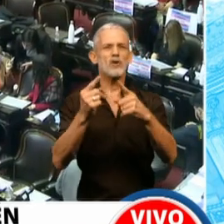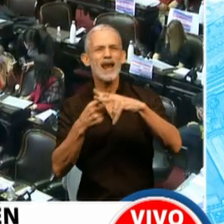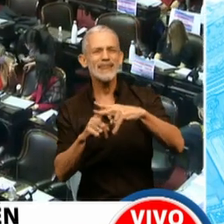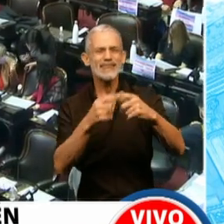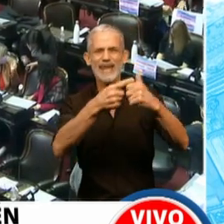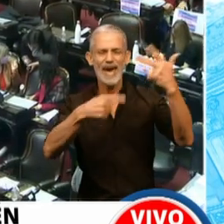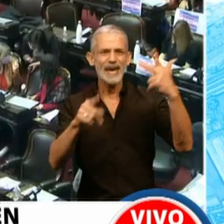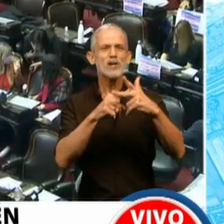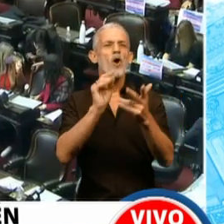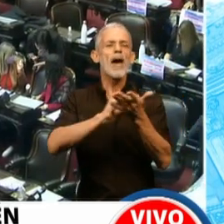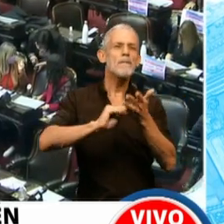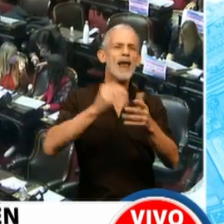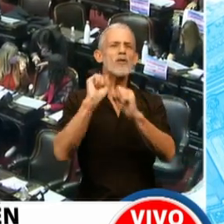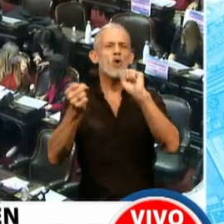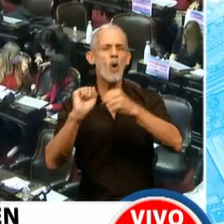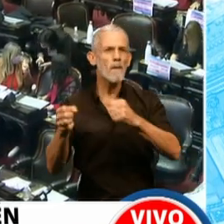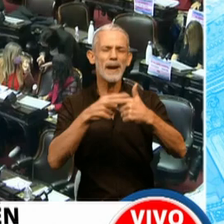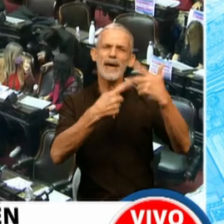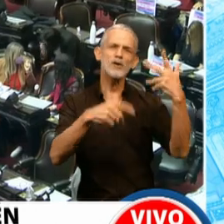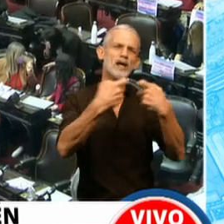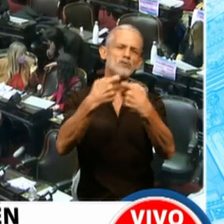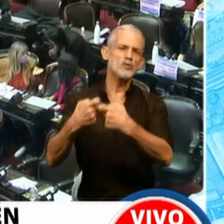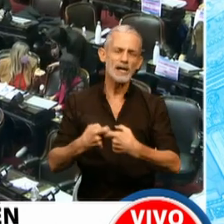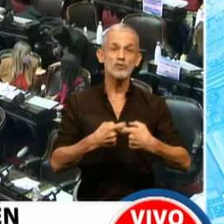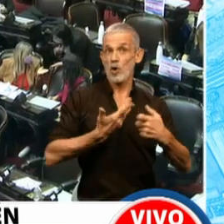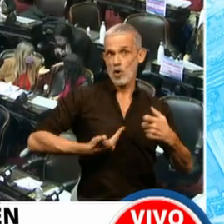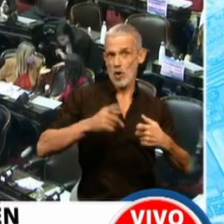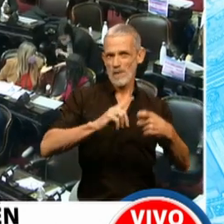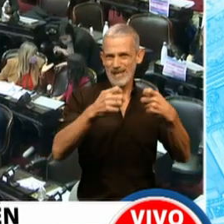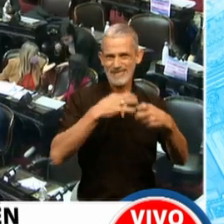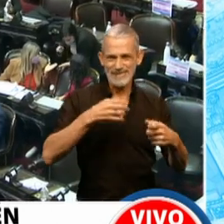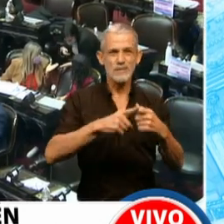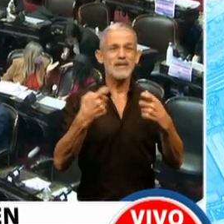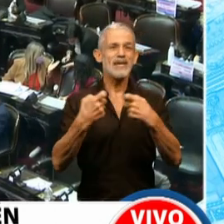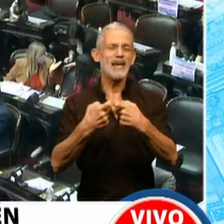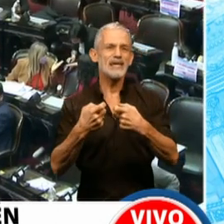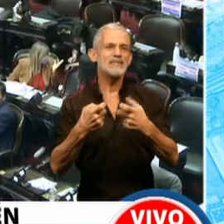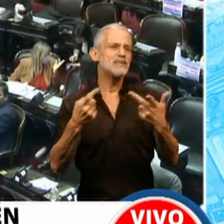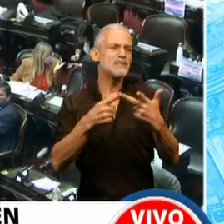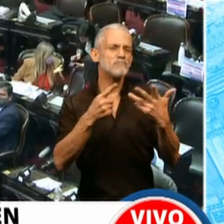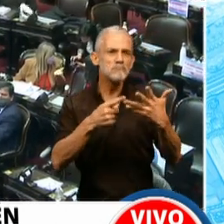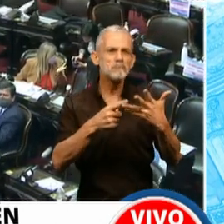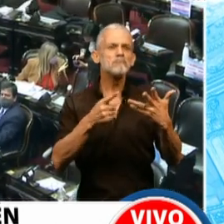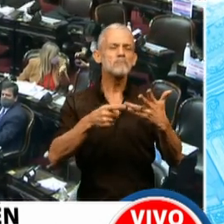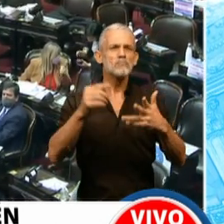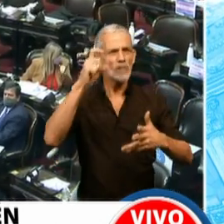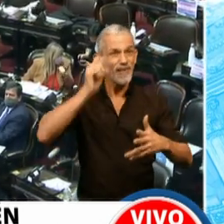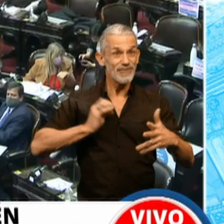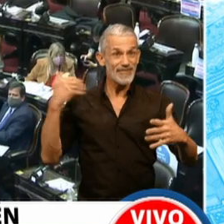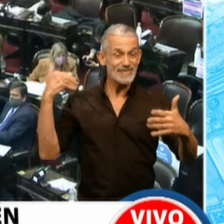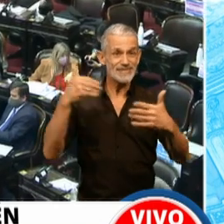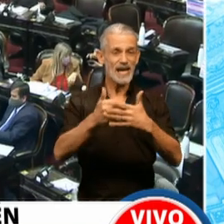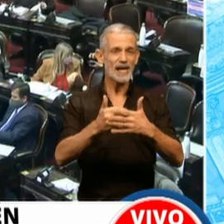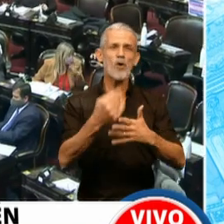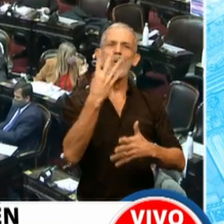técnicos empleados y obreros organizaciones no gubernamentales y de la sociedad civil hace 10 años